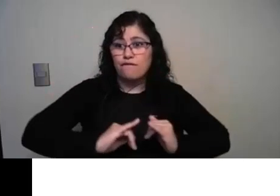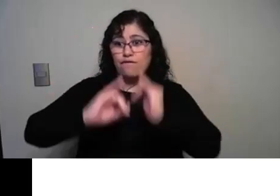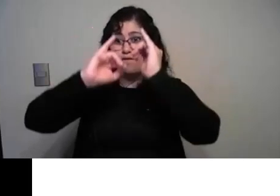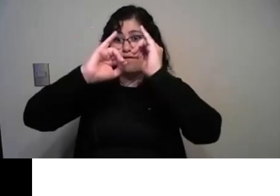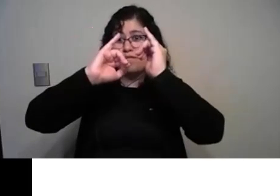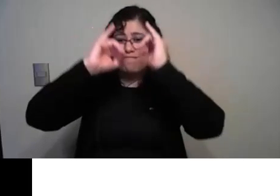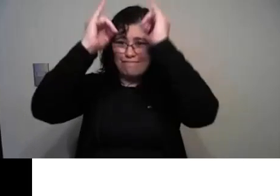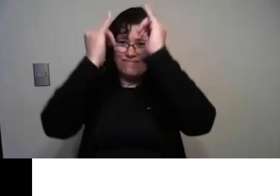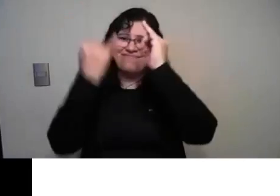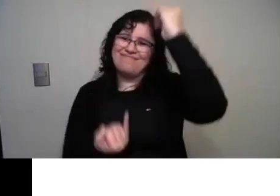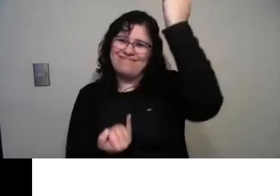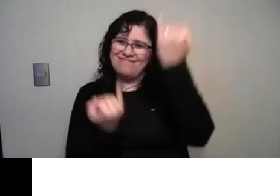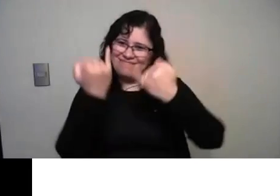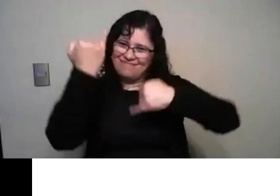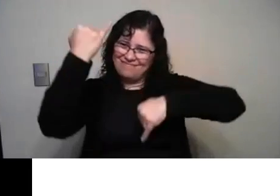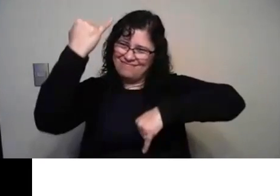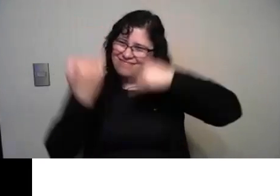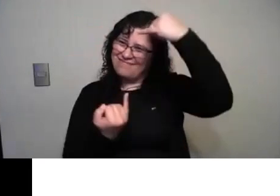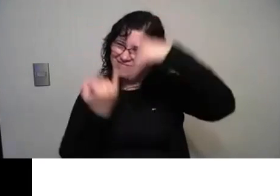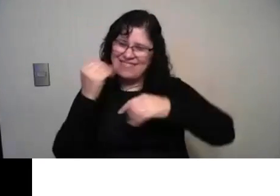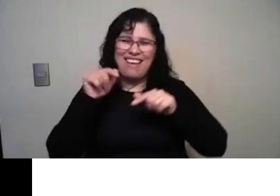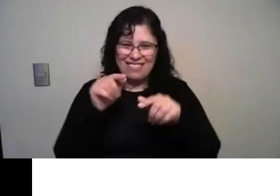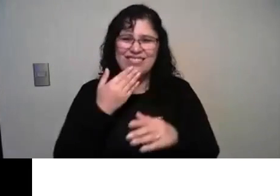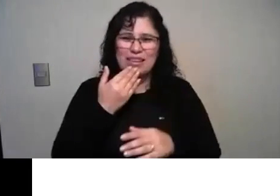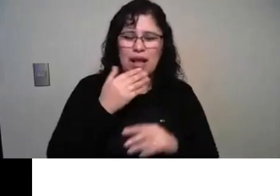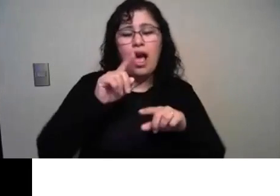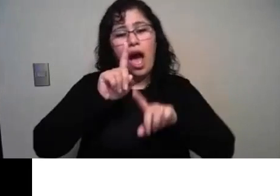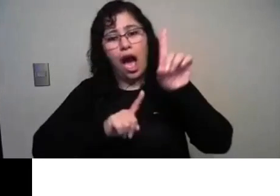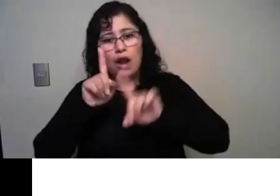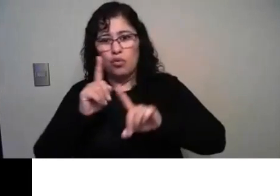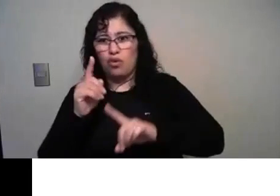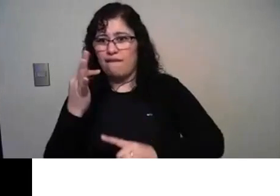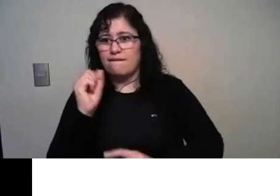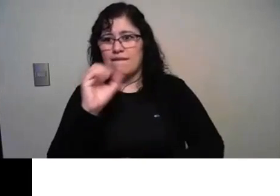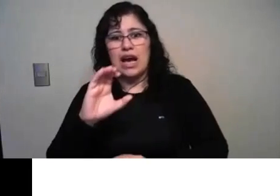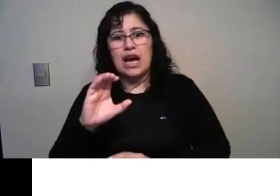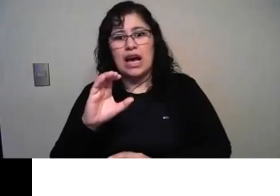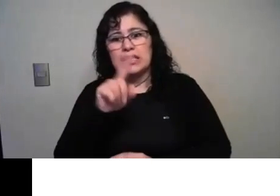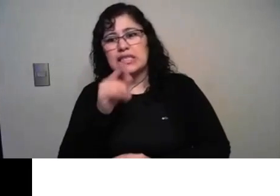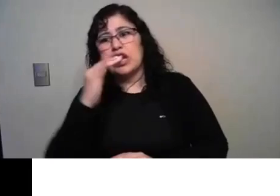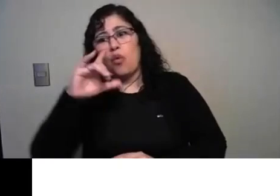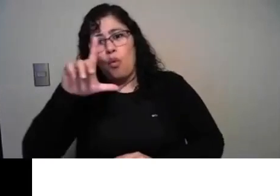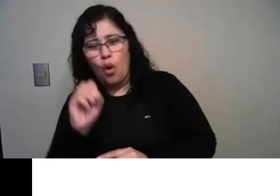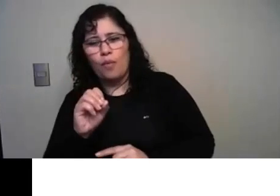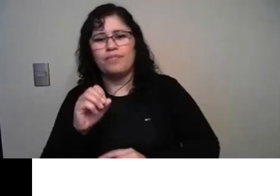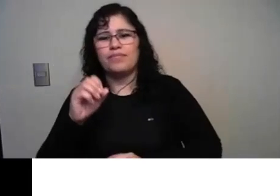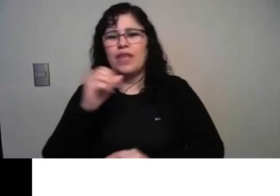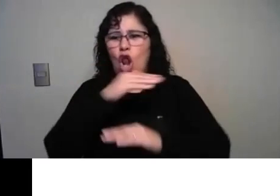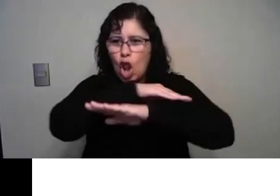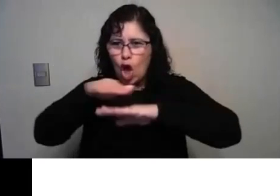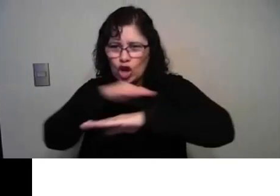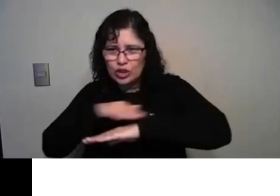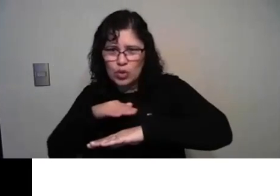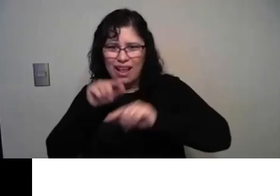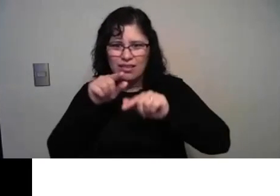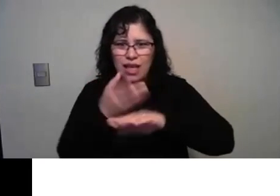cerebral. Luego tenemos, ¿cierto?, algunos fascículos longitudinales, digamos, que nos están conectando. Esto sería anterior